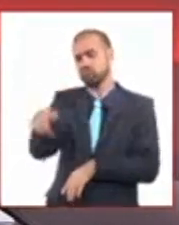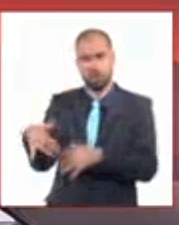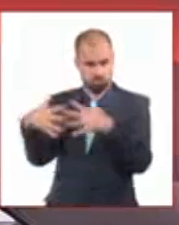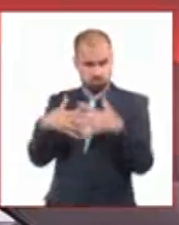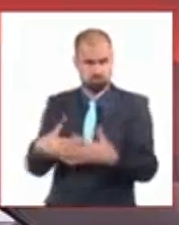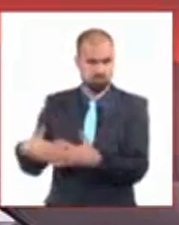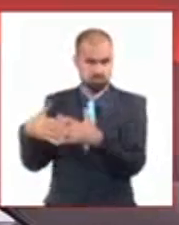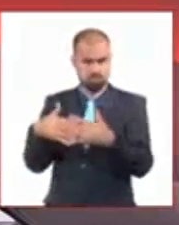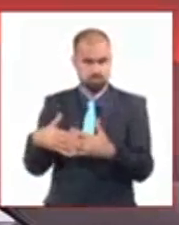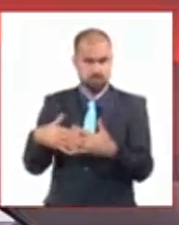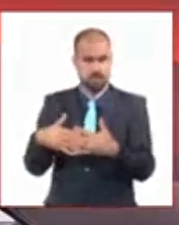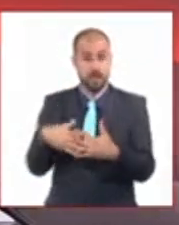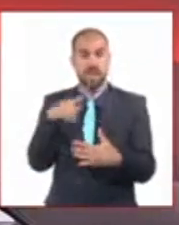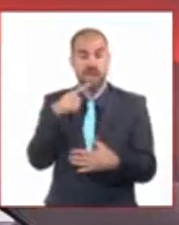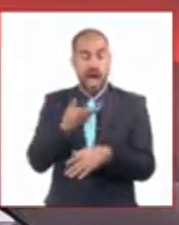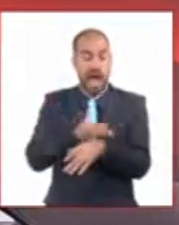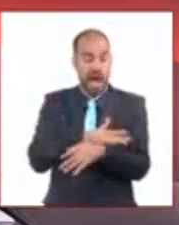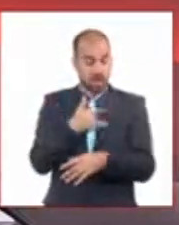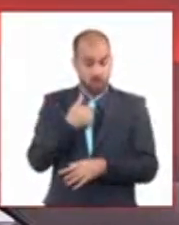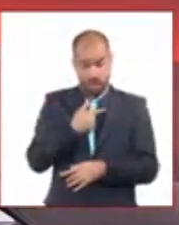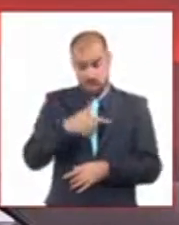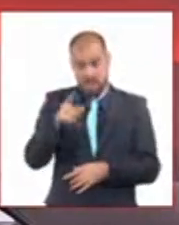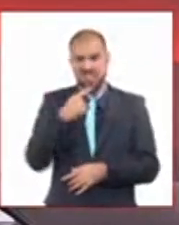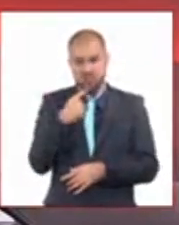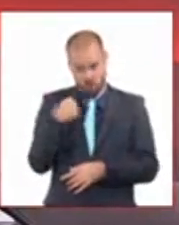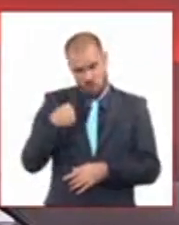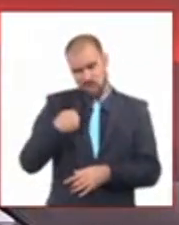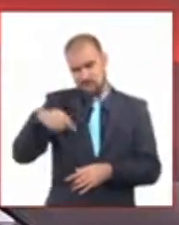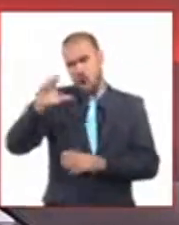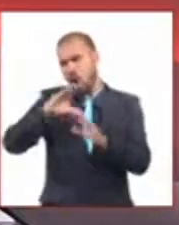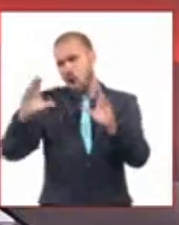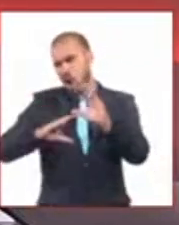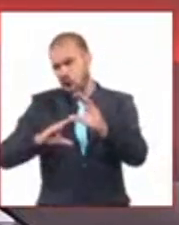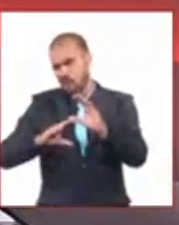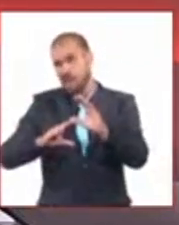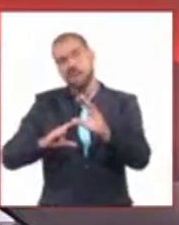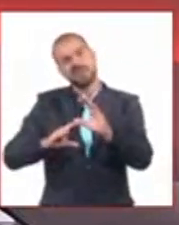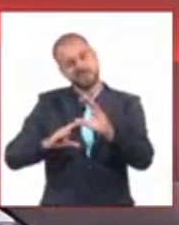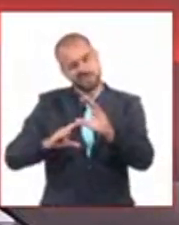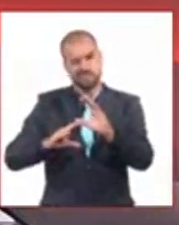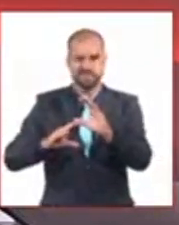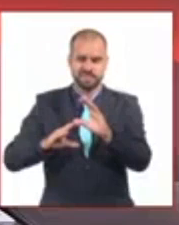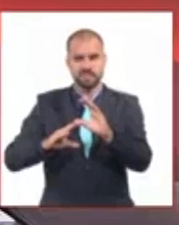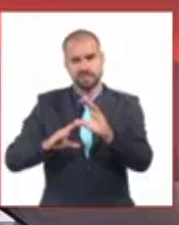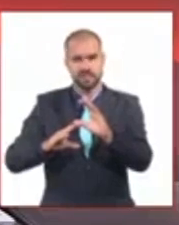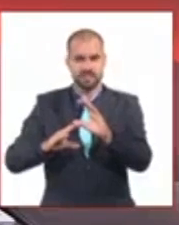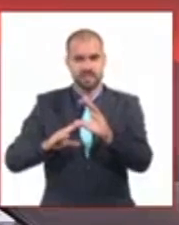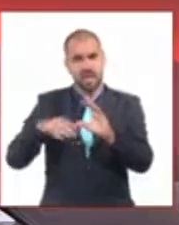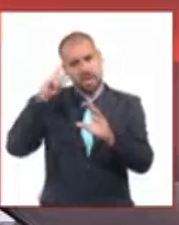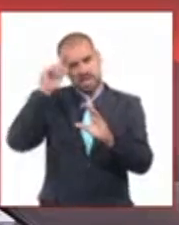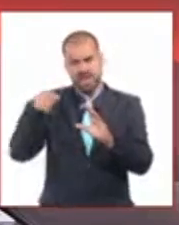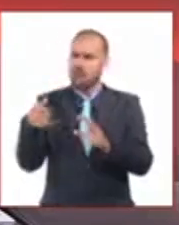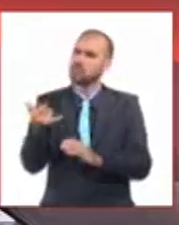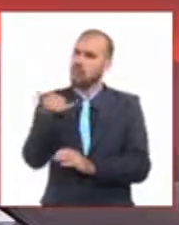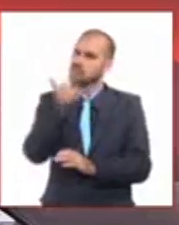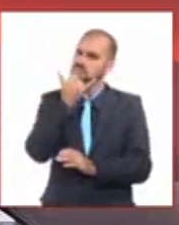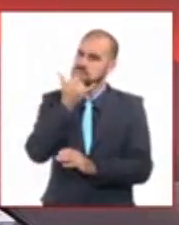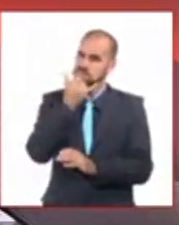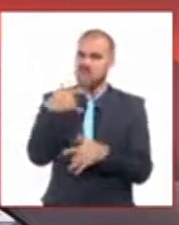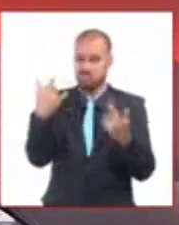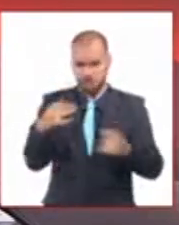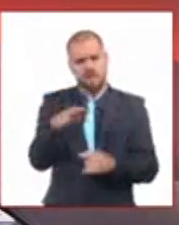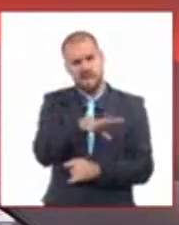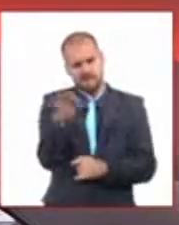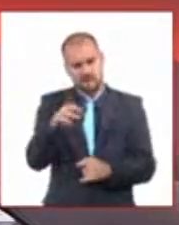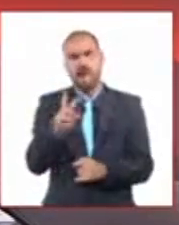despegar de chile dijo voy a la cumbre pero este es un error no invitar a cuba a venezuela y nicaragua